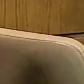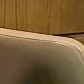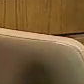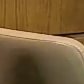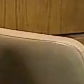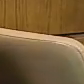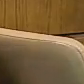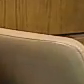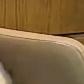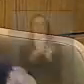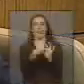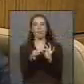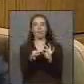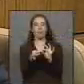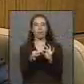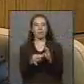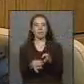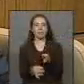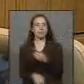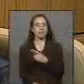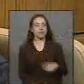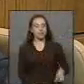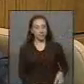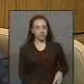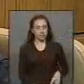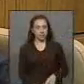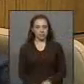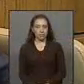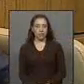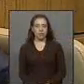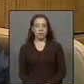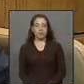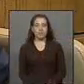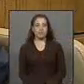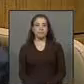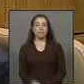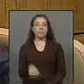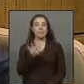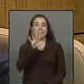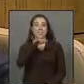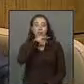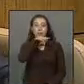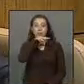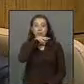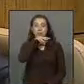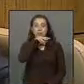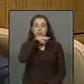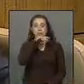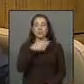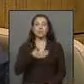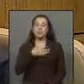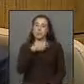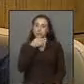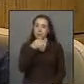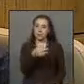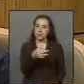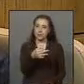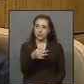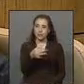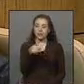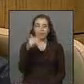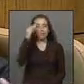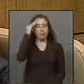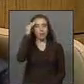Gracias, diputado Gabanes. Muchas gracias, presidente. En estos cinco minutos, señalar que este es un